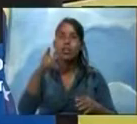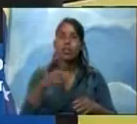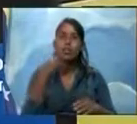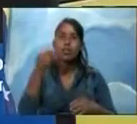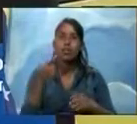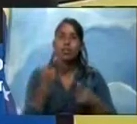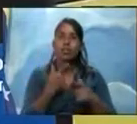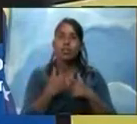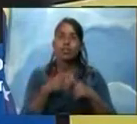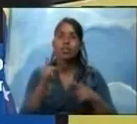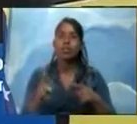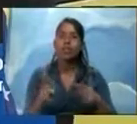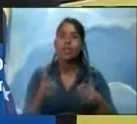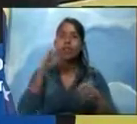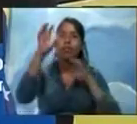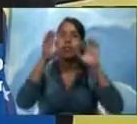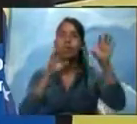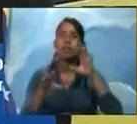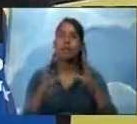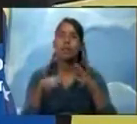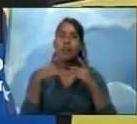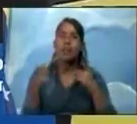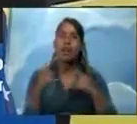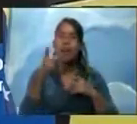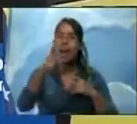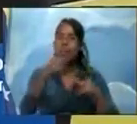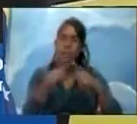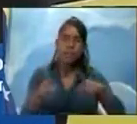los diferentes imperios,